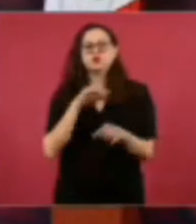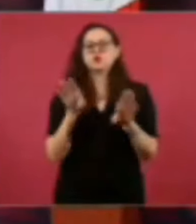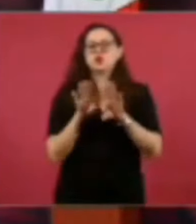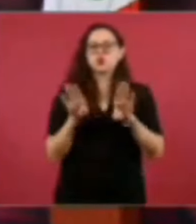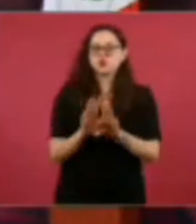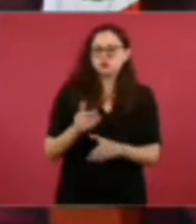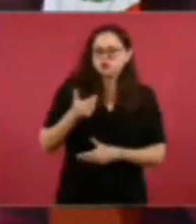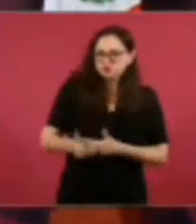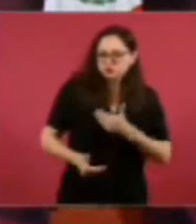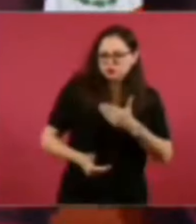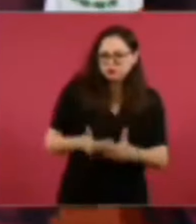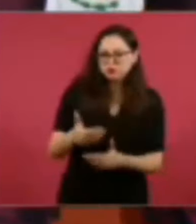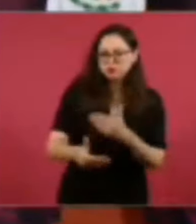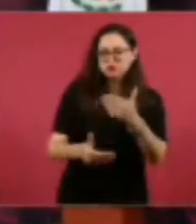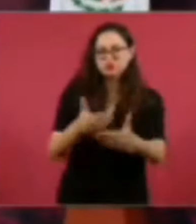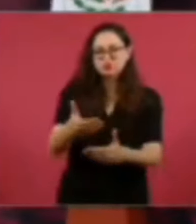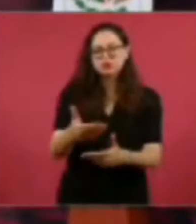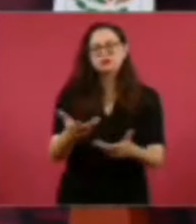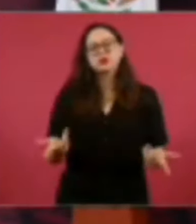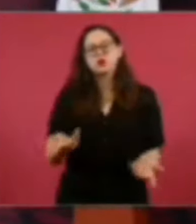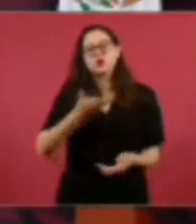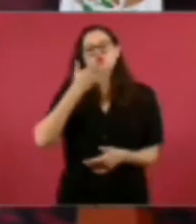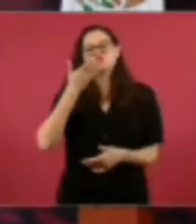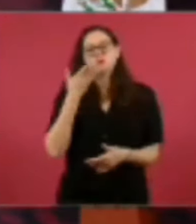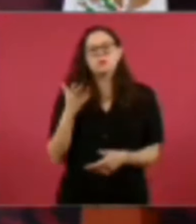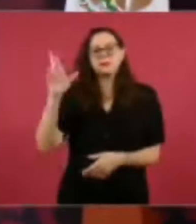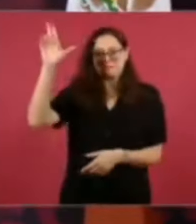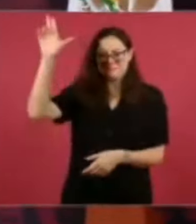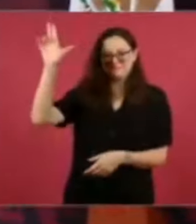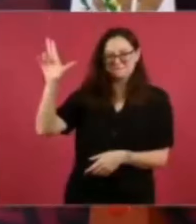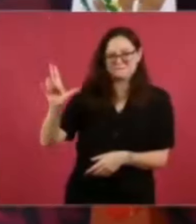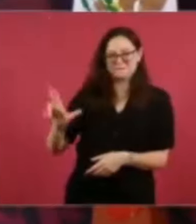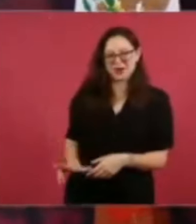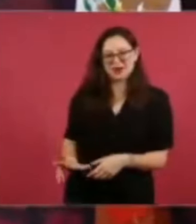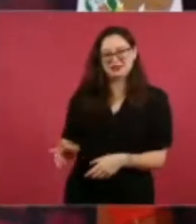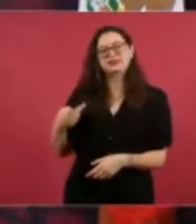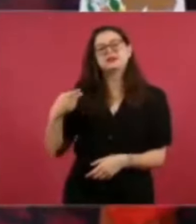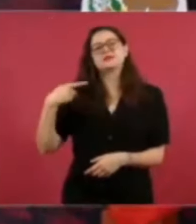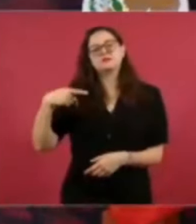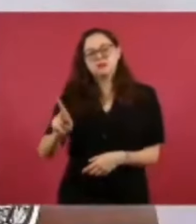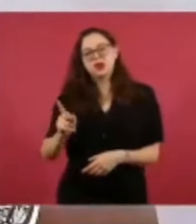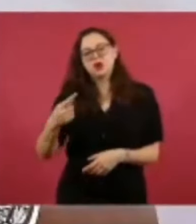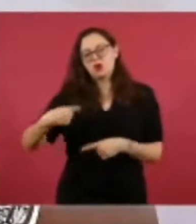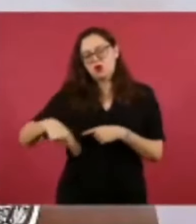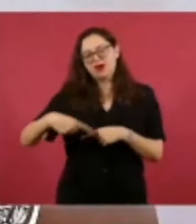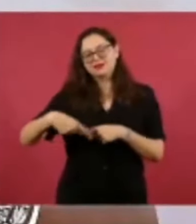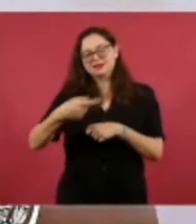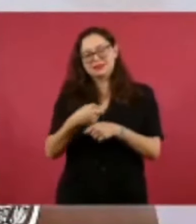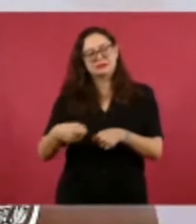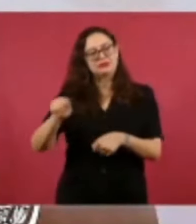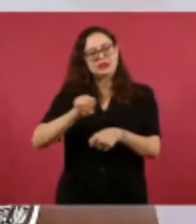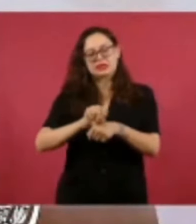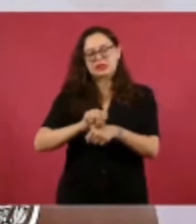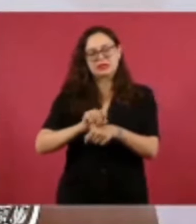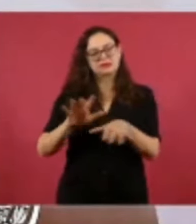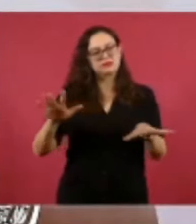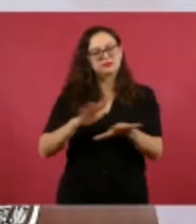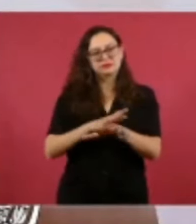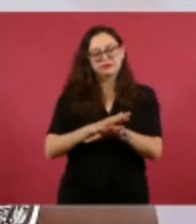Lo hacemos los martes, pero en esta ocasión